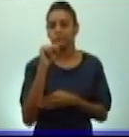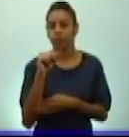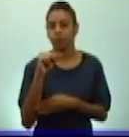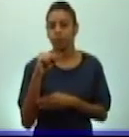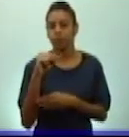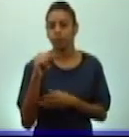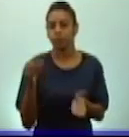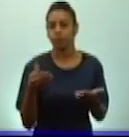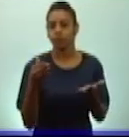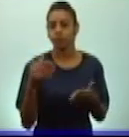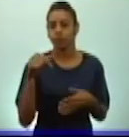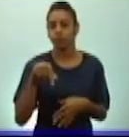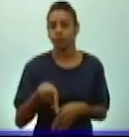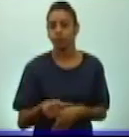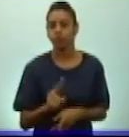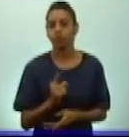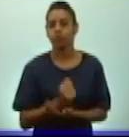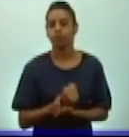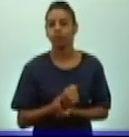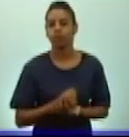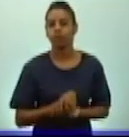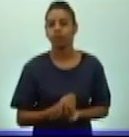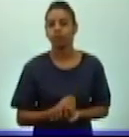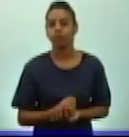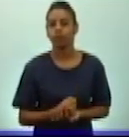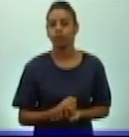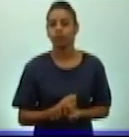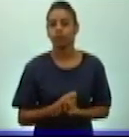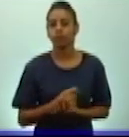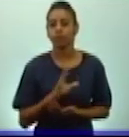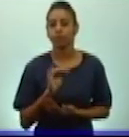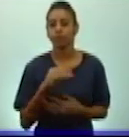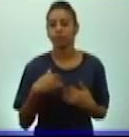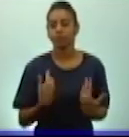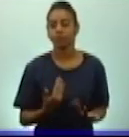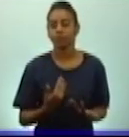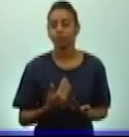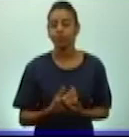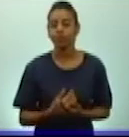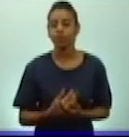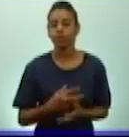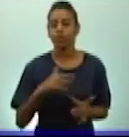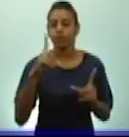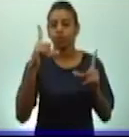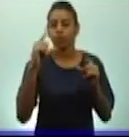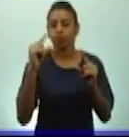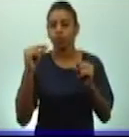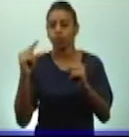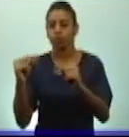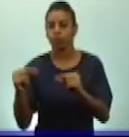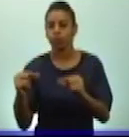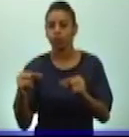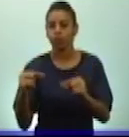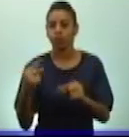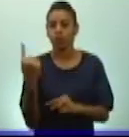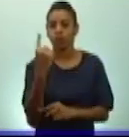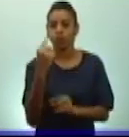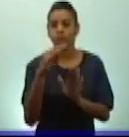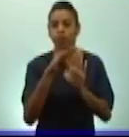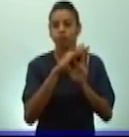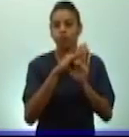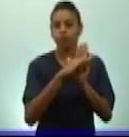desarrollar durante la semana. Y dice así: resume las primeras